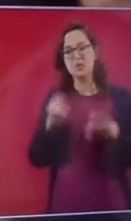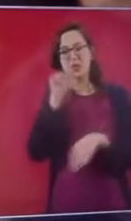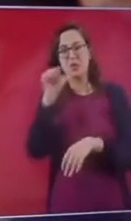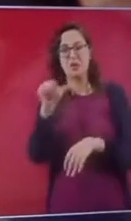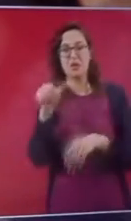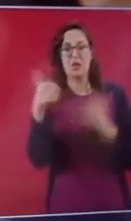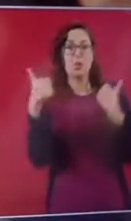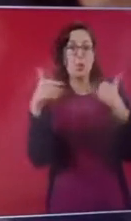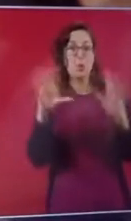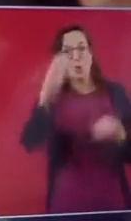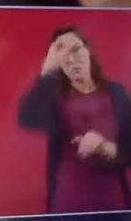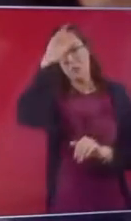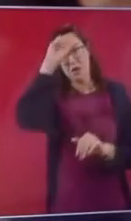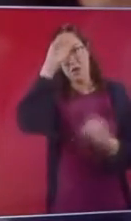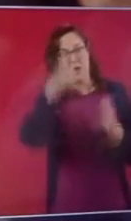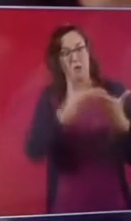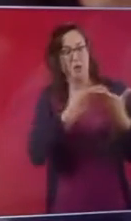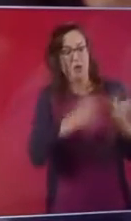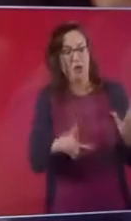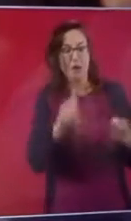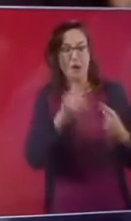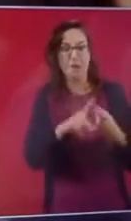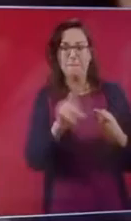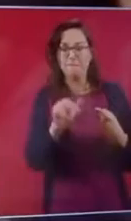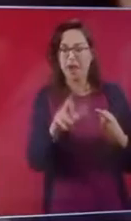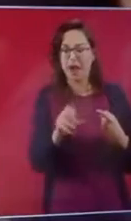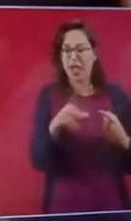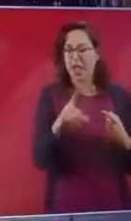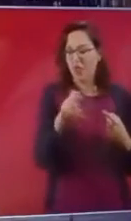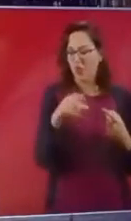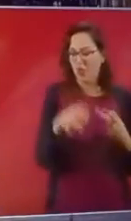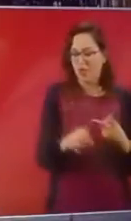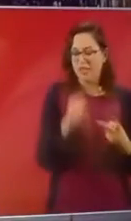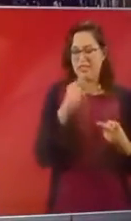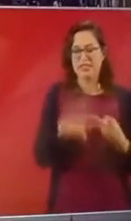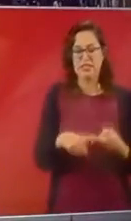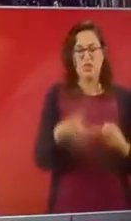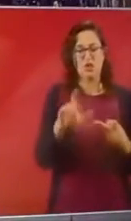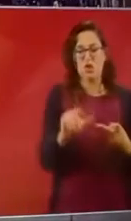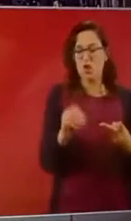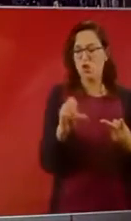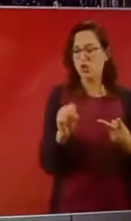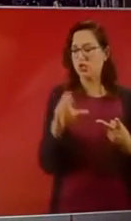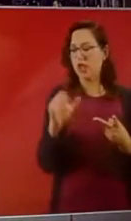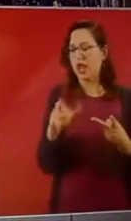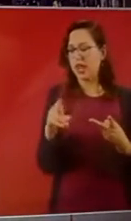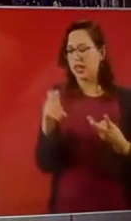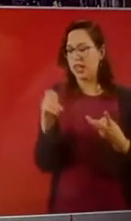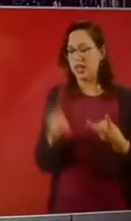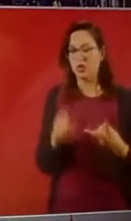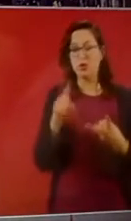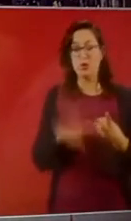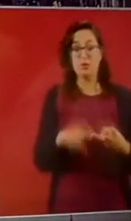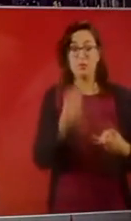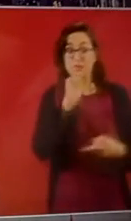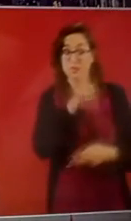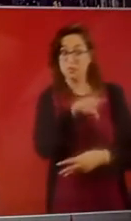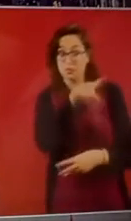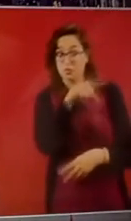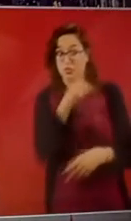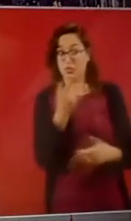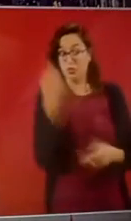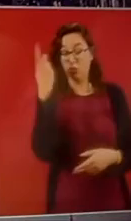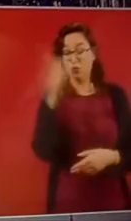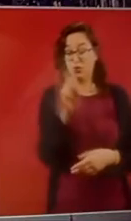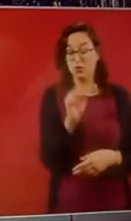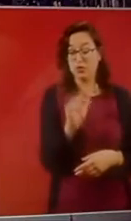fuentes confiables de que ahora sí realmente falleció el doctor José Manuel Mireles, tras